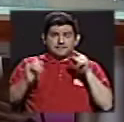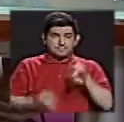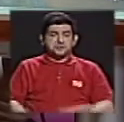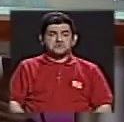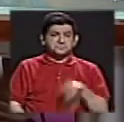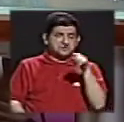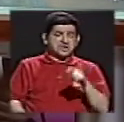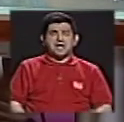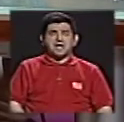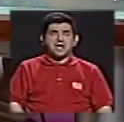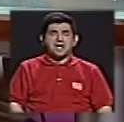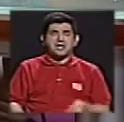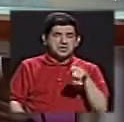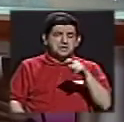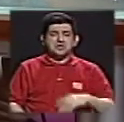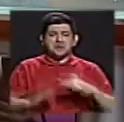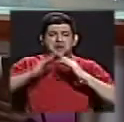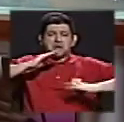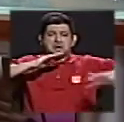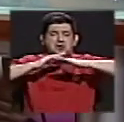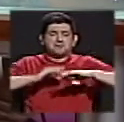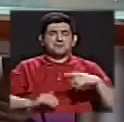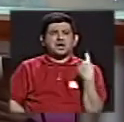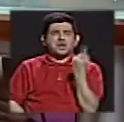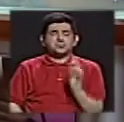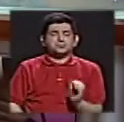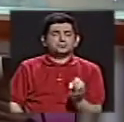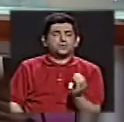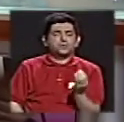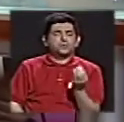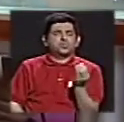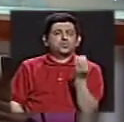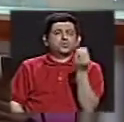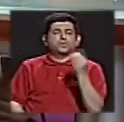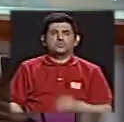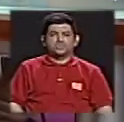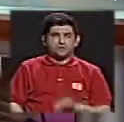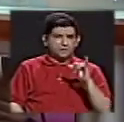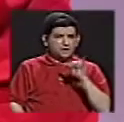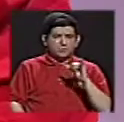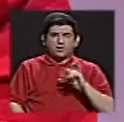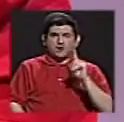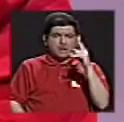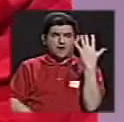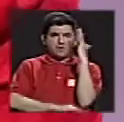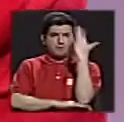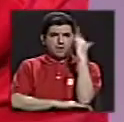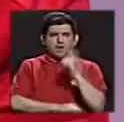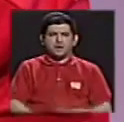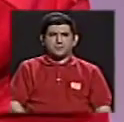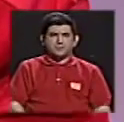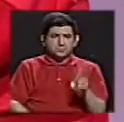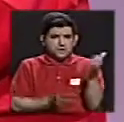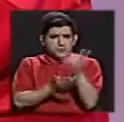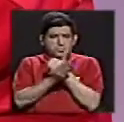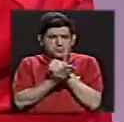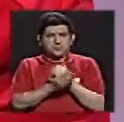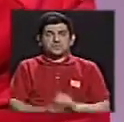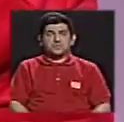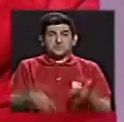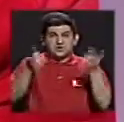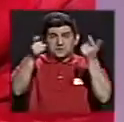al patio, él crece solo, él se comporta completamente como un árbol, te cosecha, y si